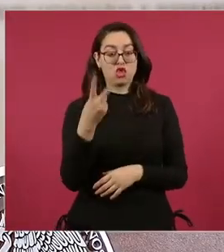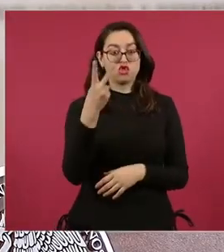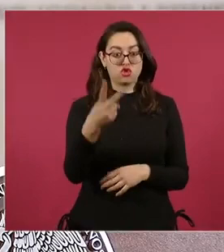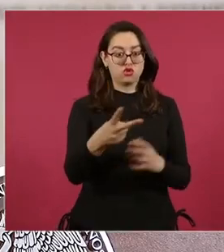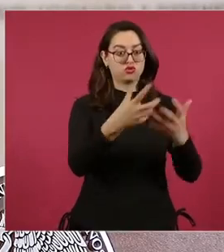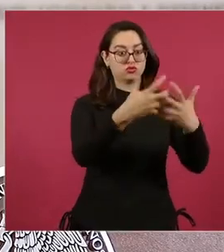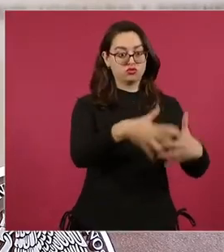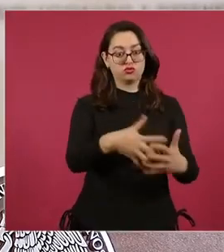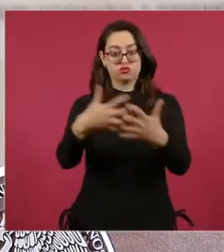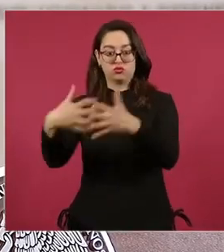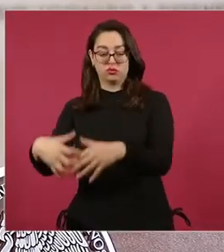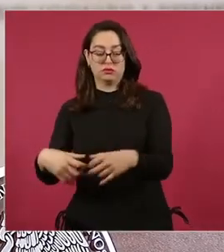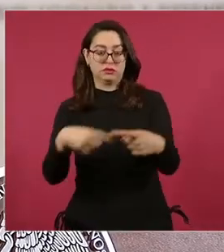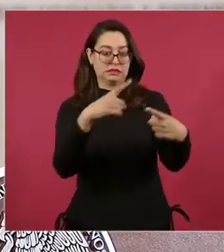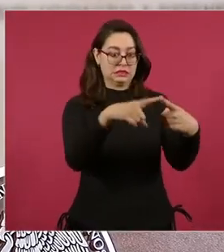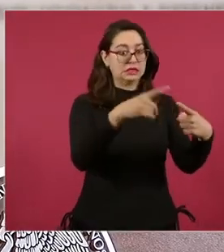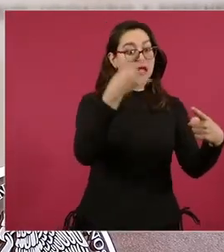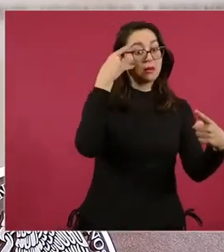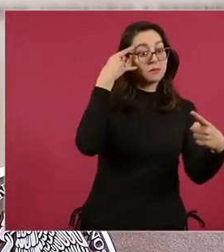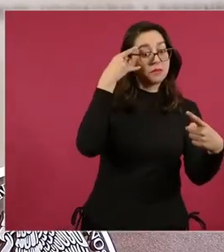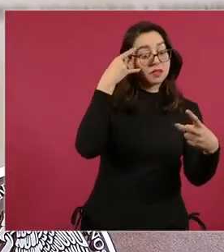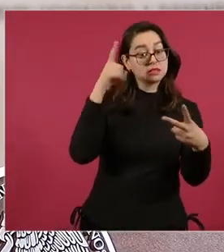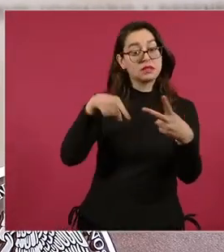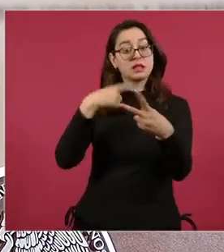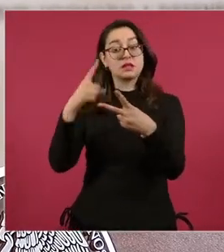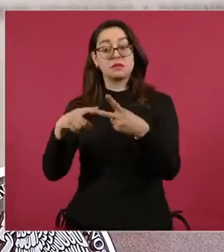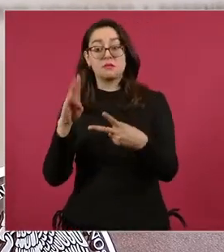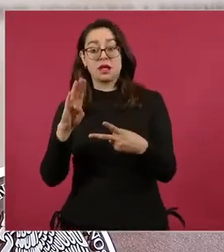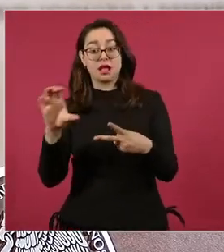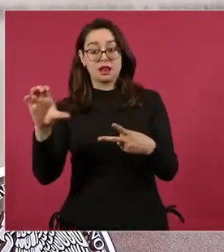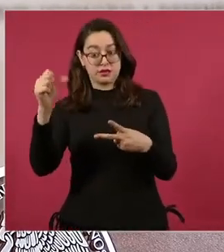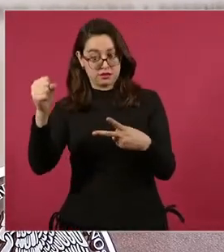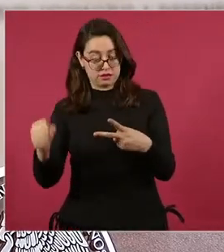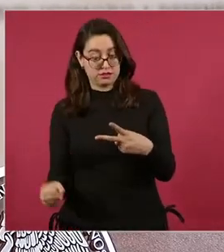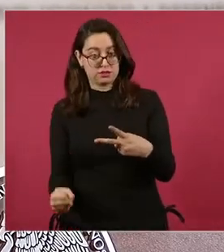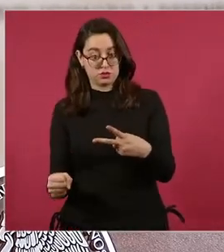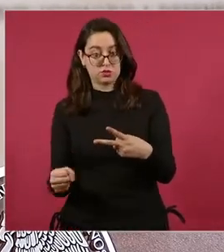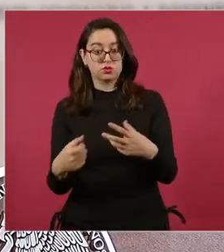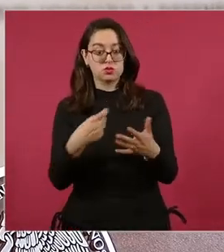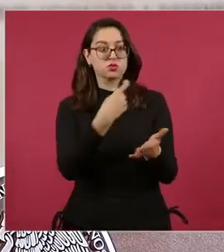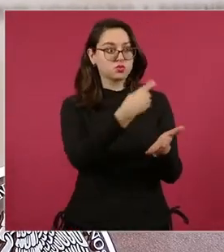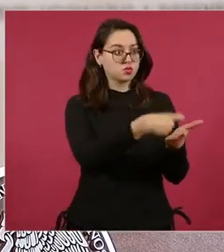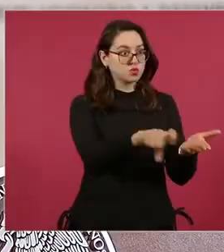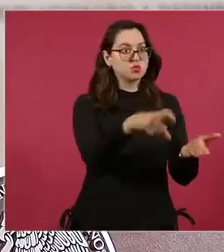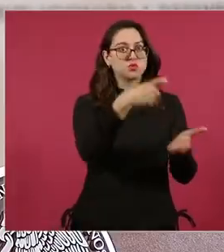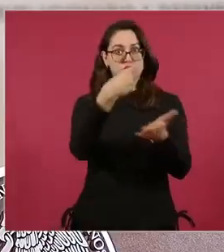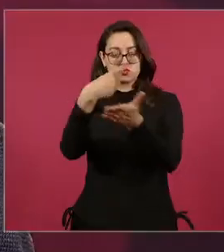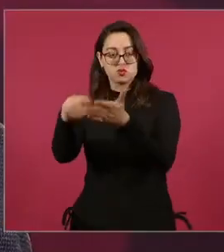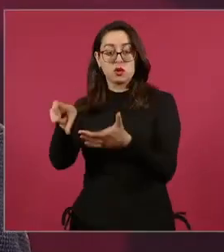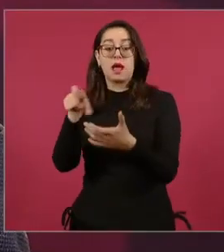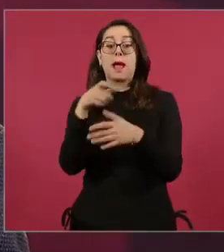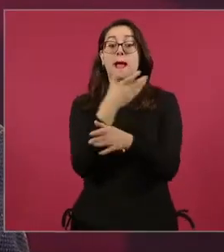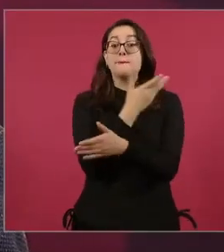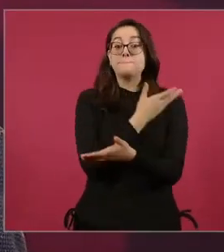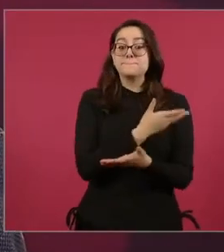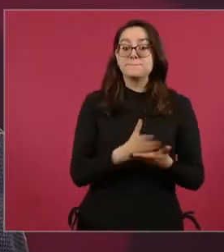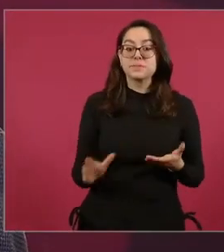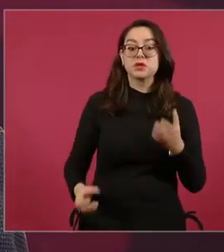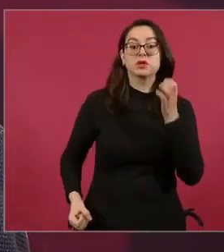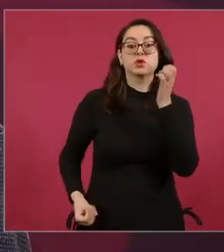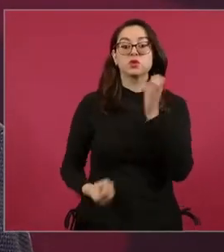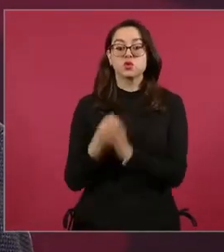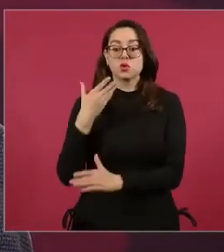en Campeche y la otra en Baja California Sur. Además, moderniza con tecnología de